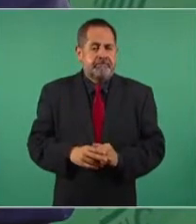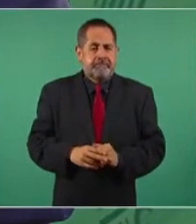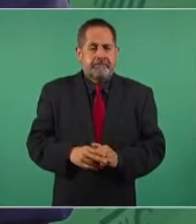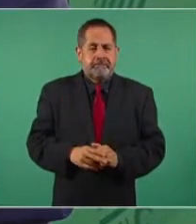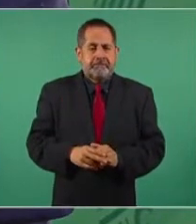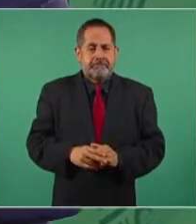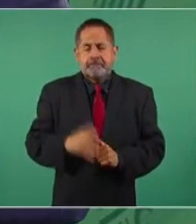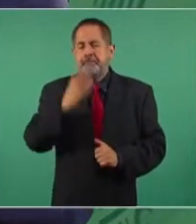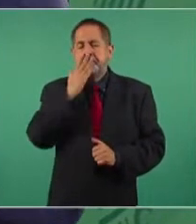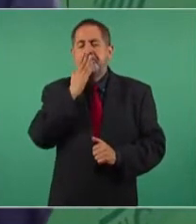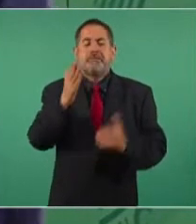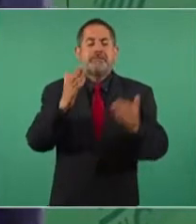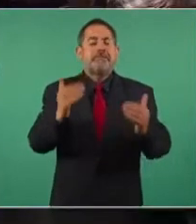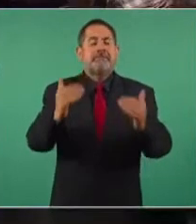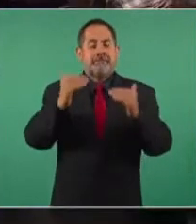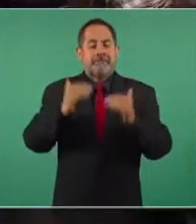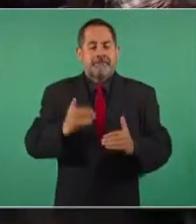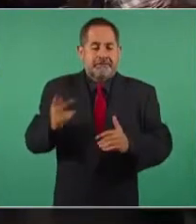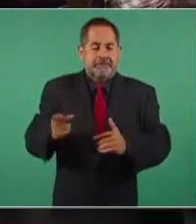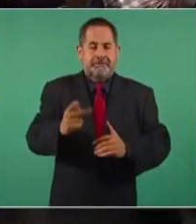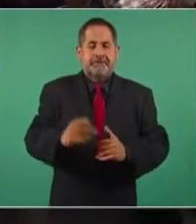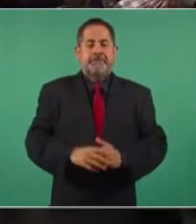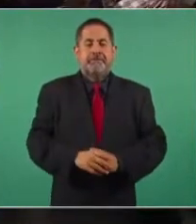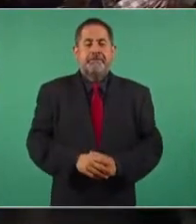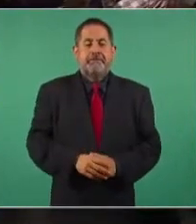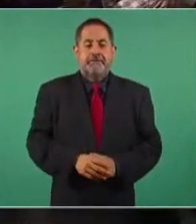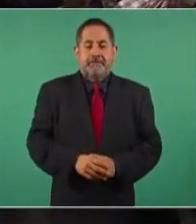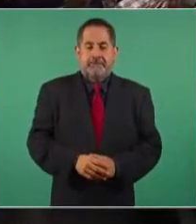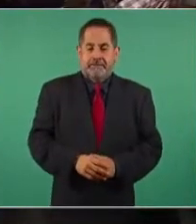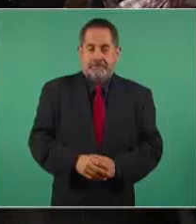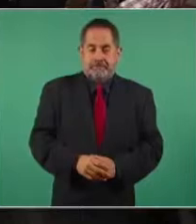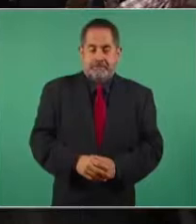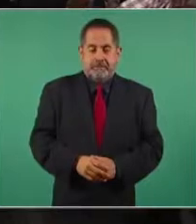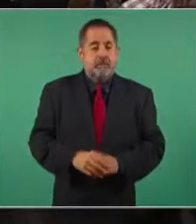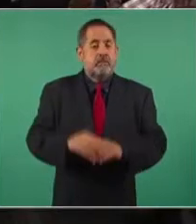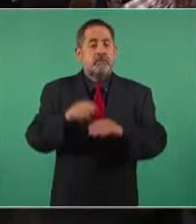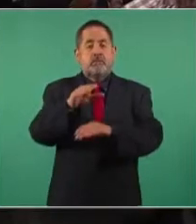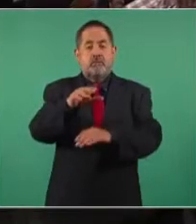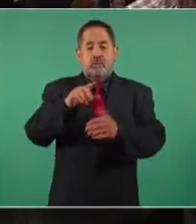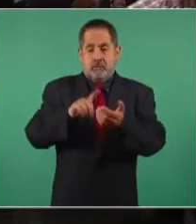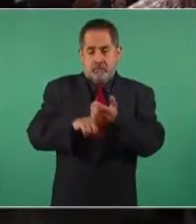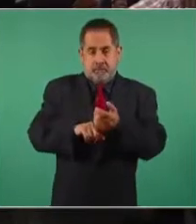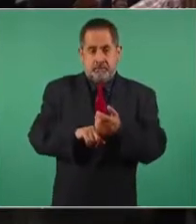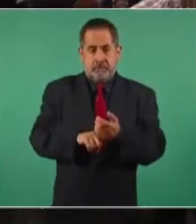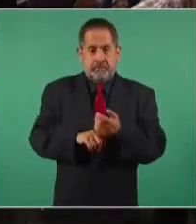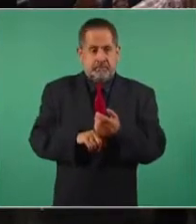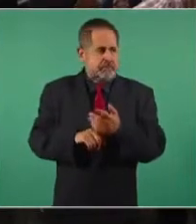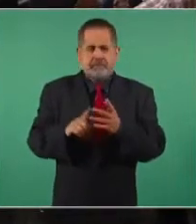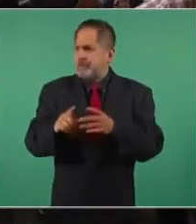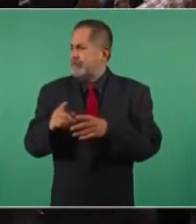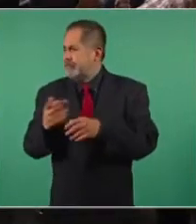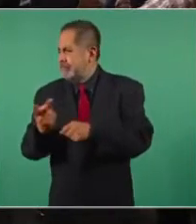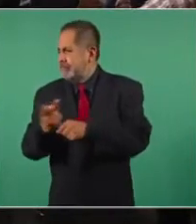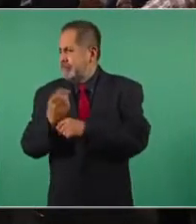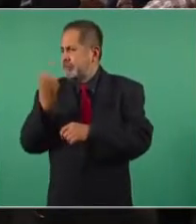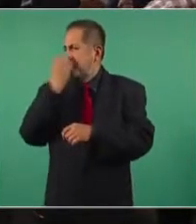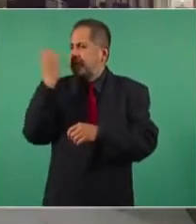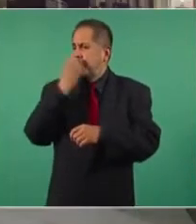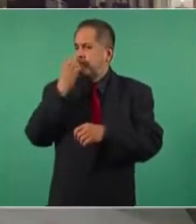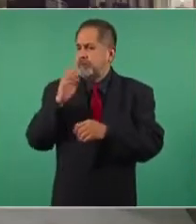bueno ahora sí este regreso a clases hasta las 8 horas